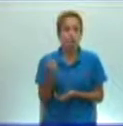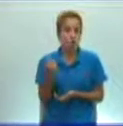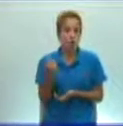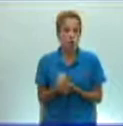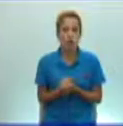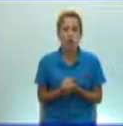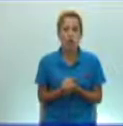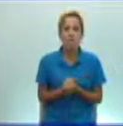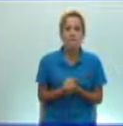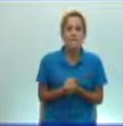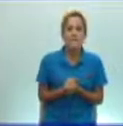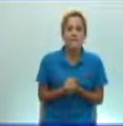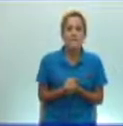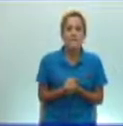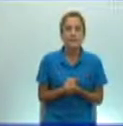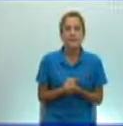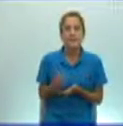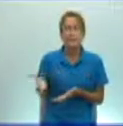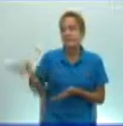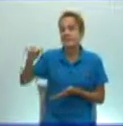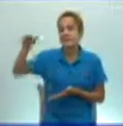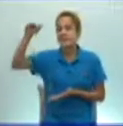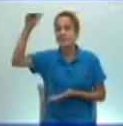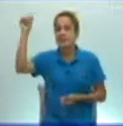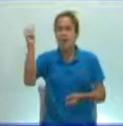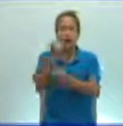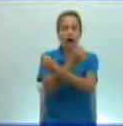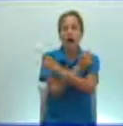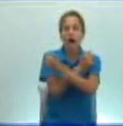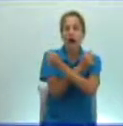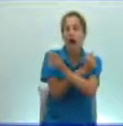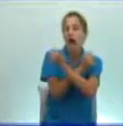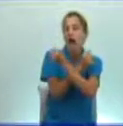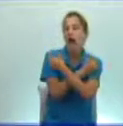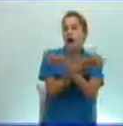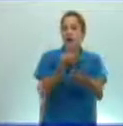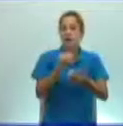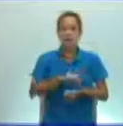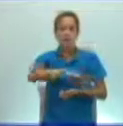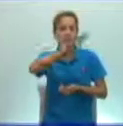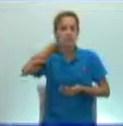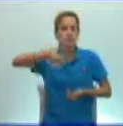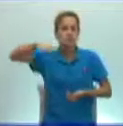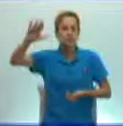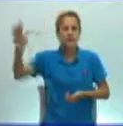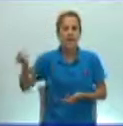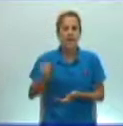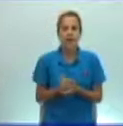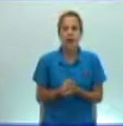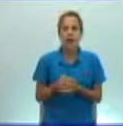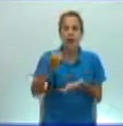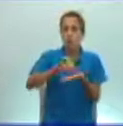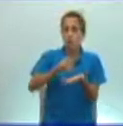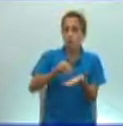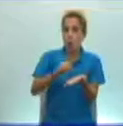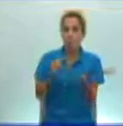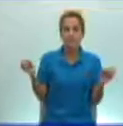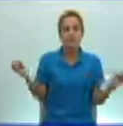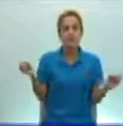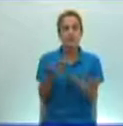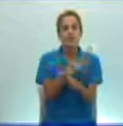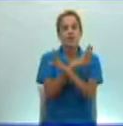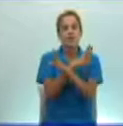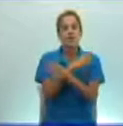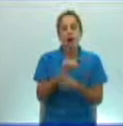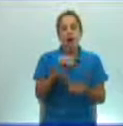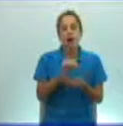solo, bejucos, crecían, abrazos, sierra, donde,